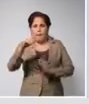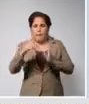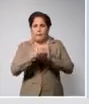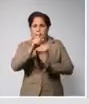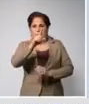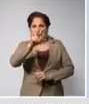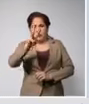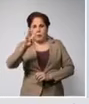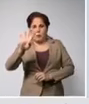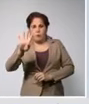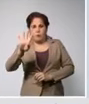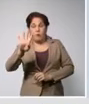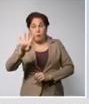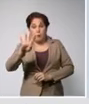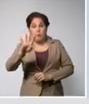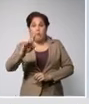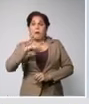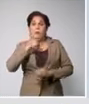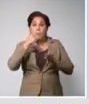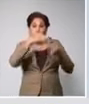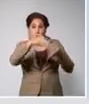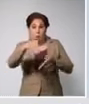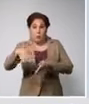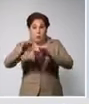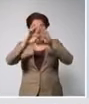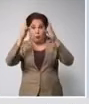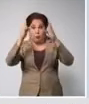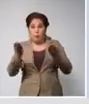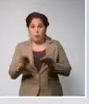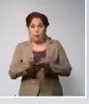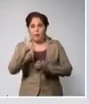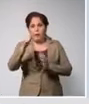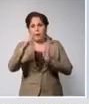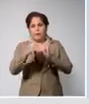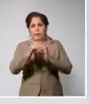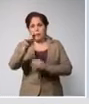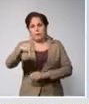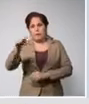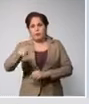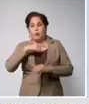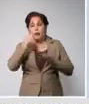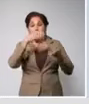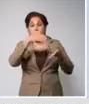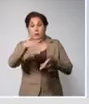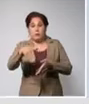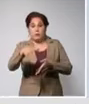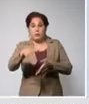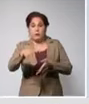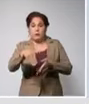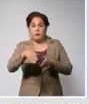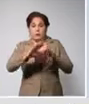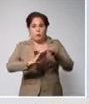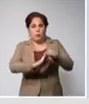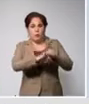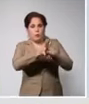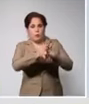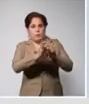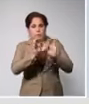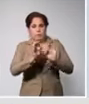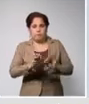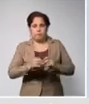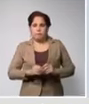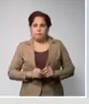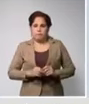21.092.134, y fallecen ayer más de 10.000 personas con COVID-19.